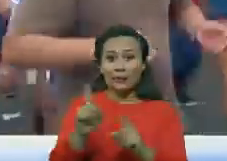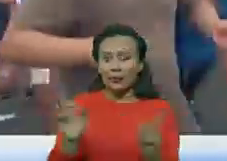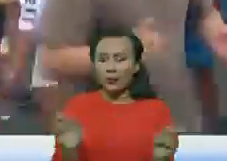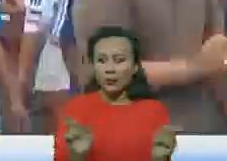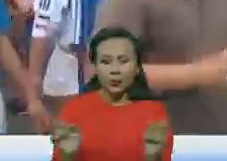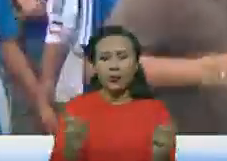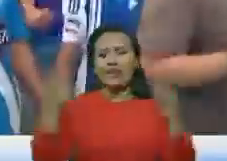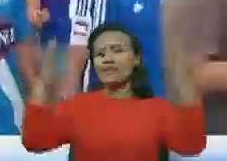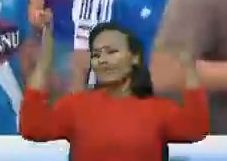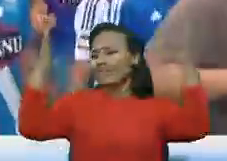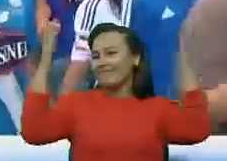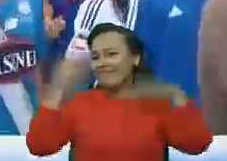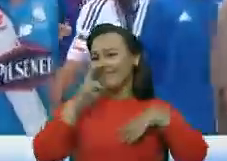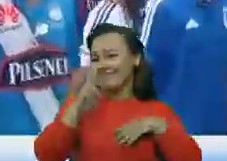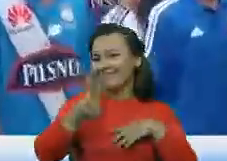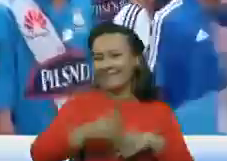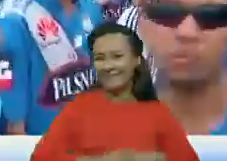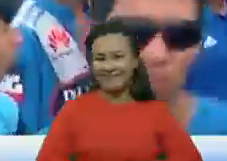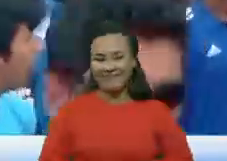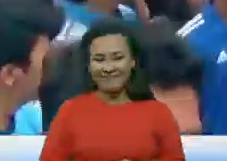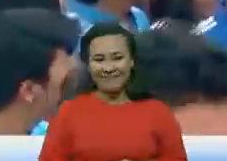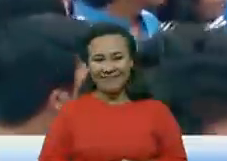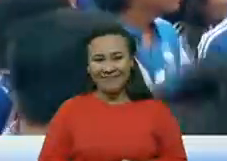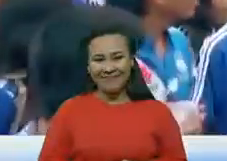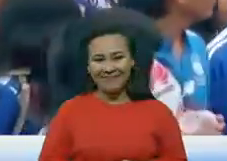de celebración.